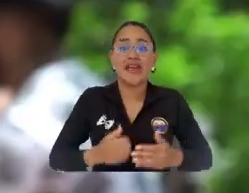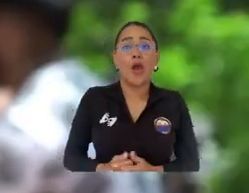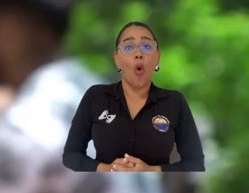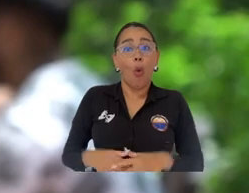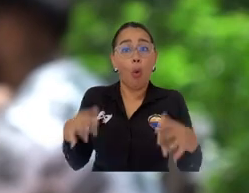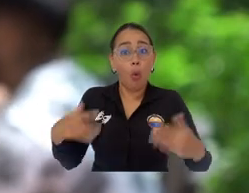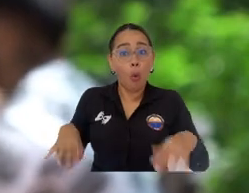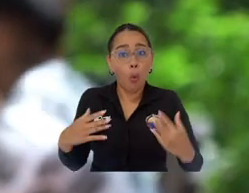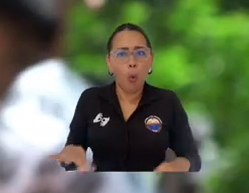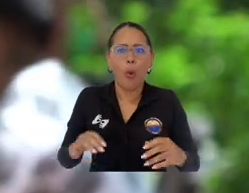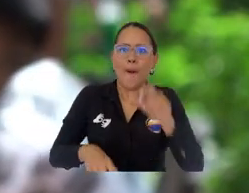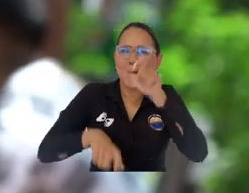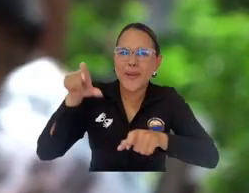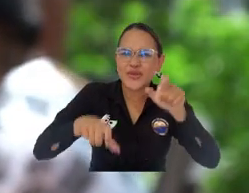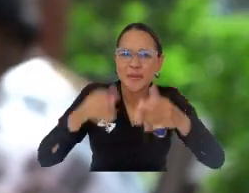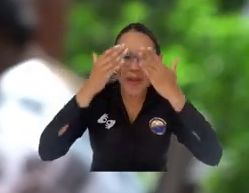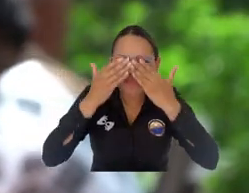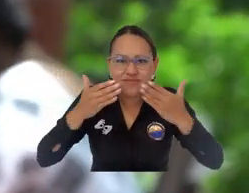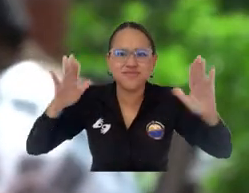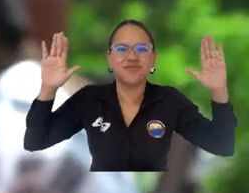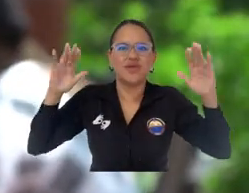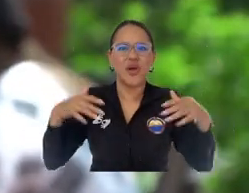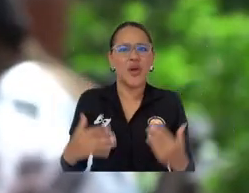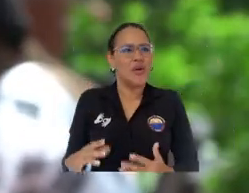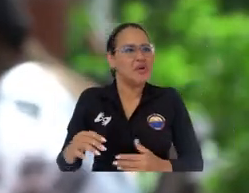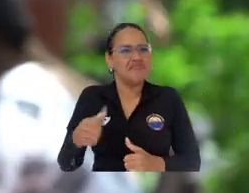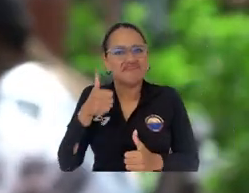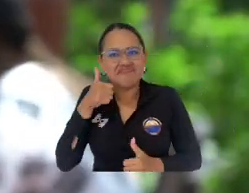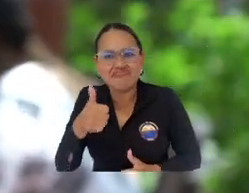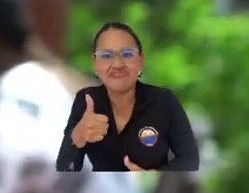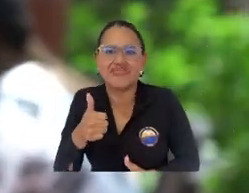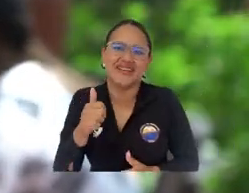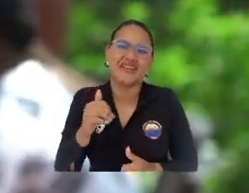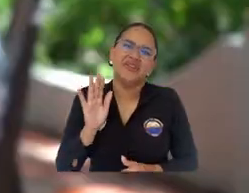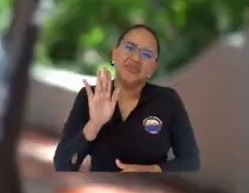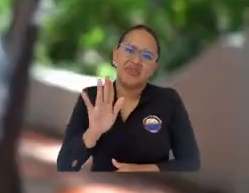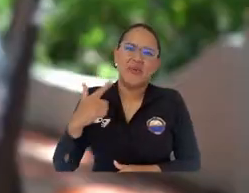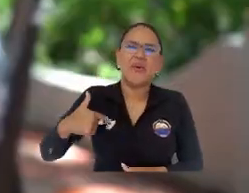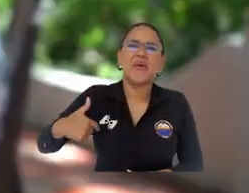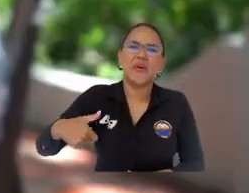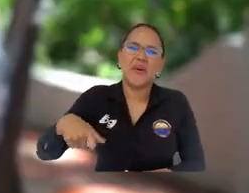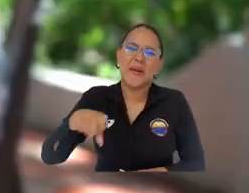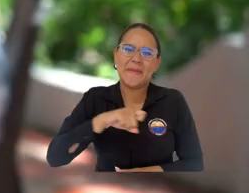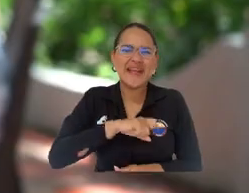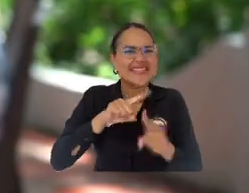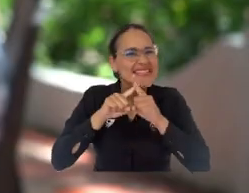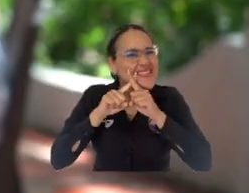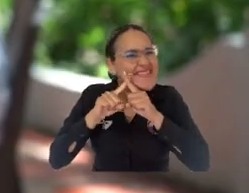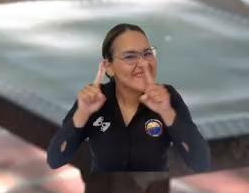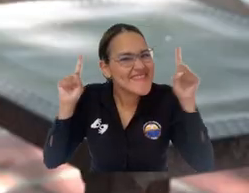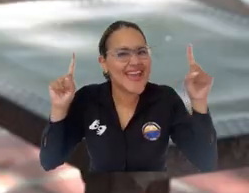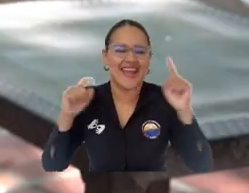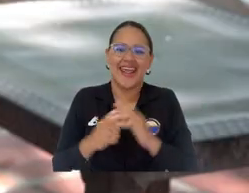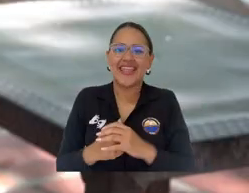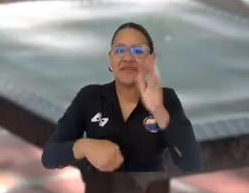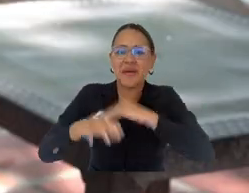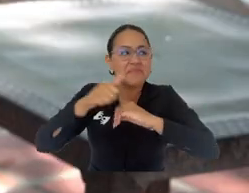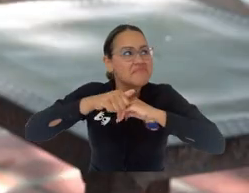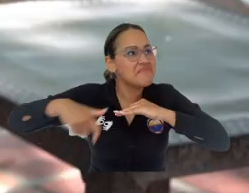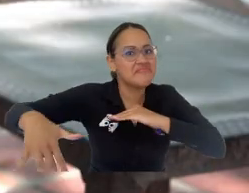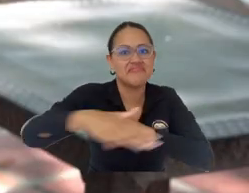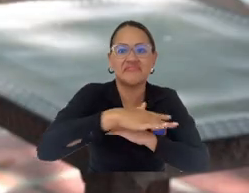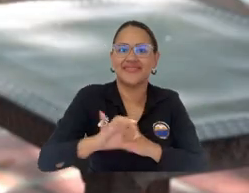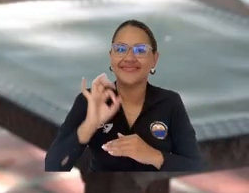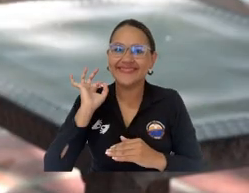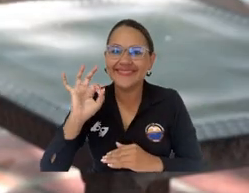la gente es más abierta y que el español está un poco diferente y eso me llama mi atención. Colombia fue uno de los lugares